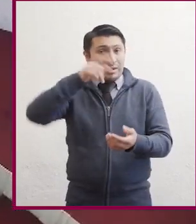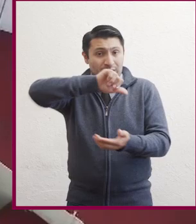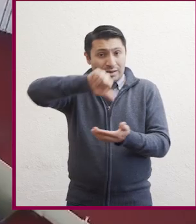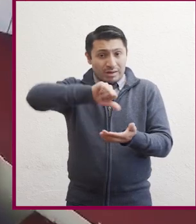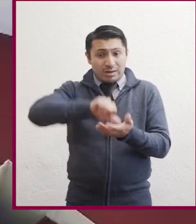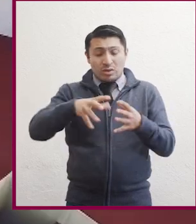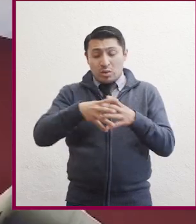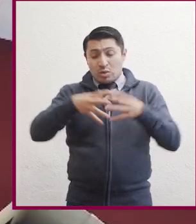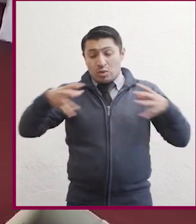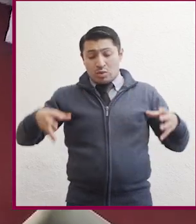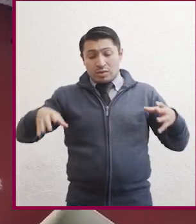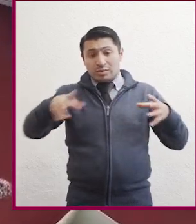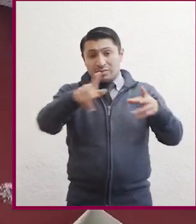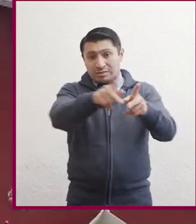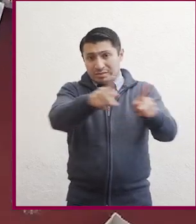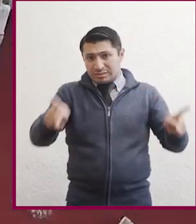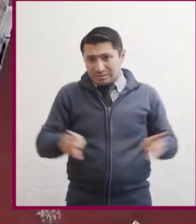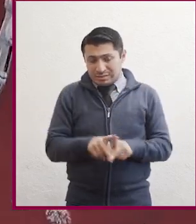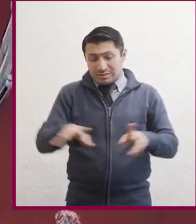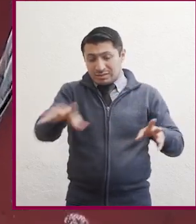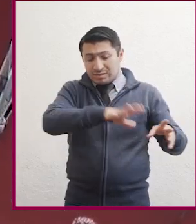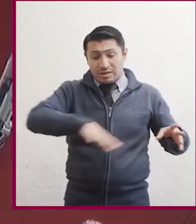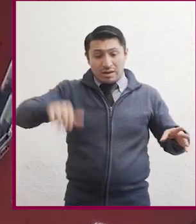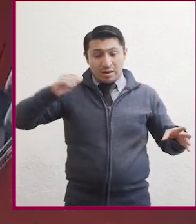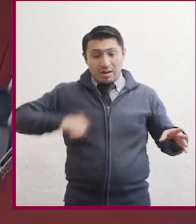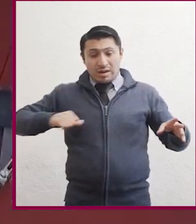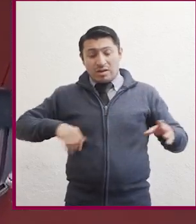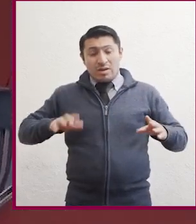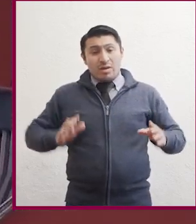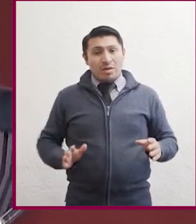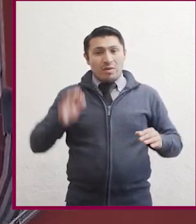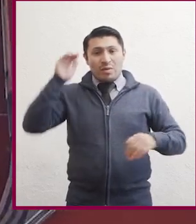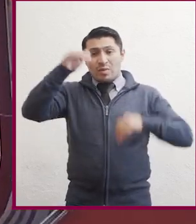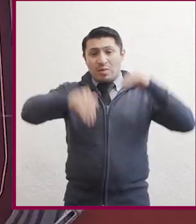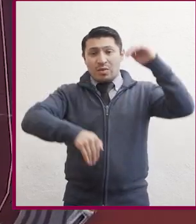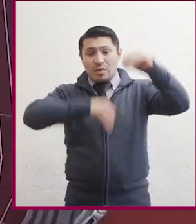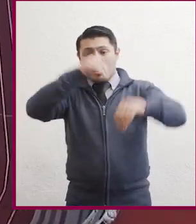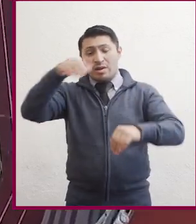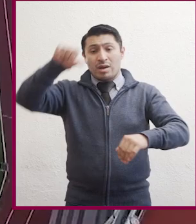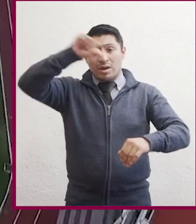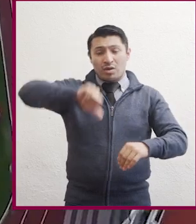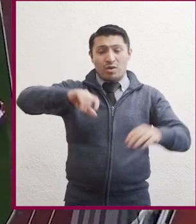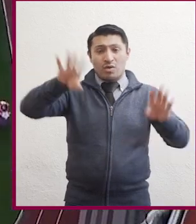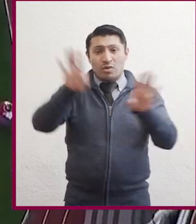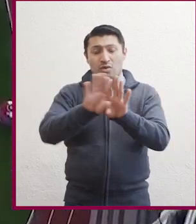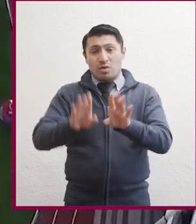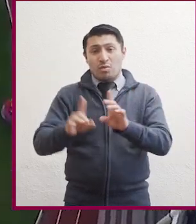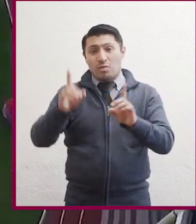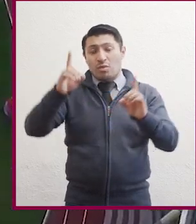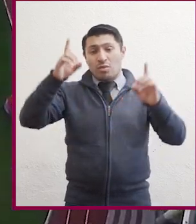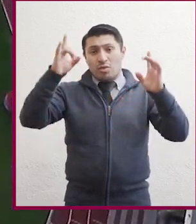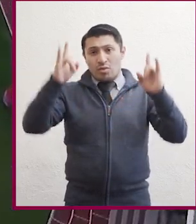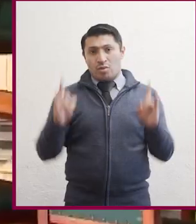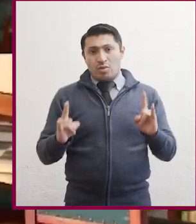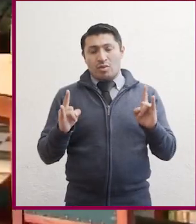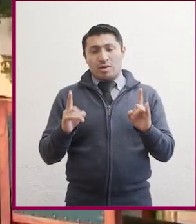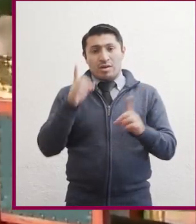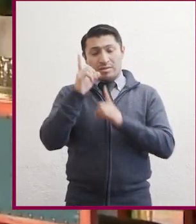forma ovalada, con un amplio patio que antiguamente incluía una alberca y hoy alberga una pista de